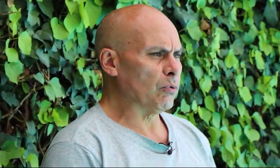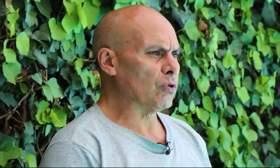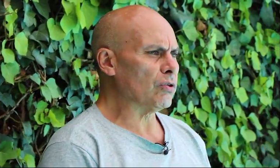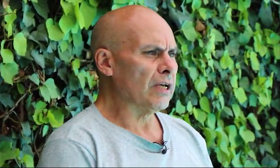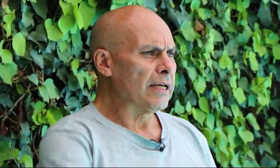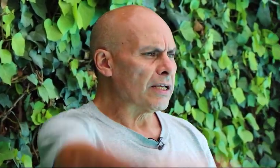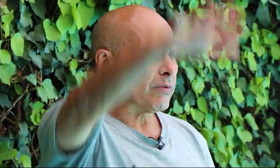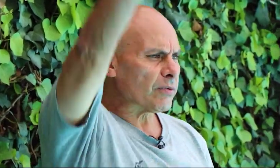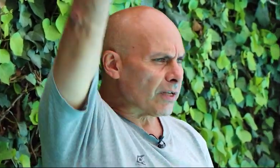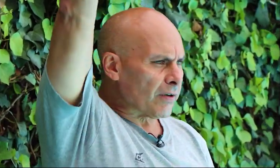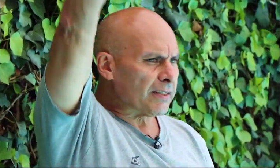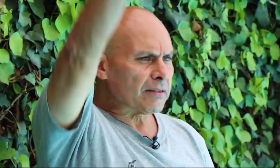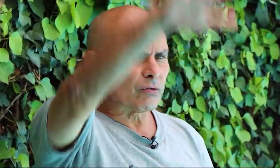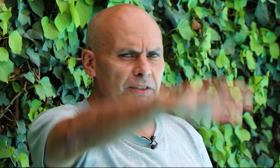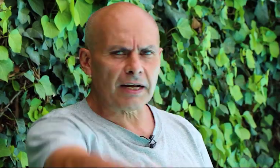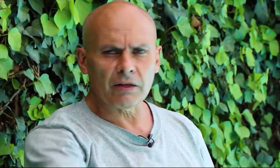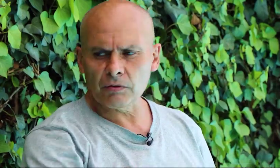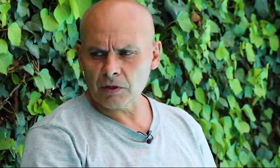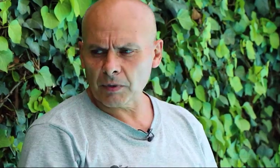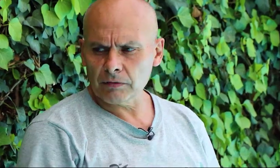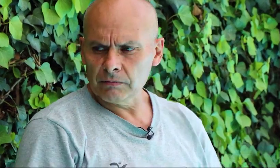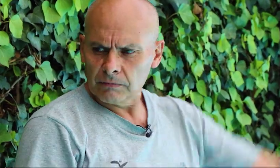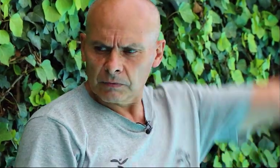cuáles 6 puntos, y vamos a elevar